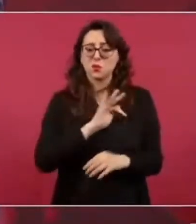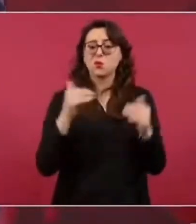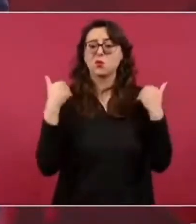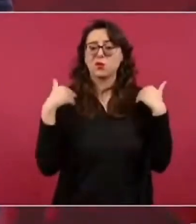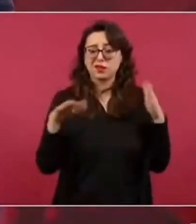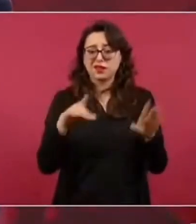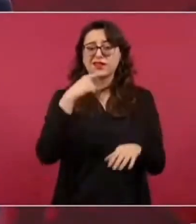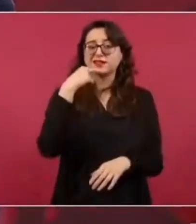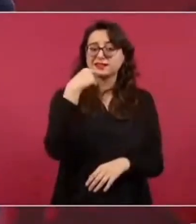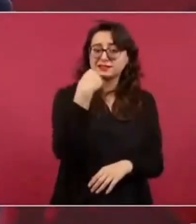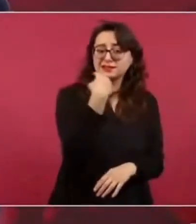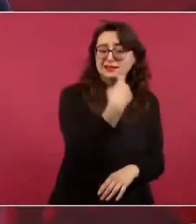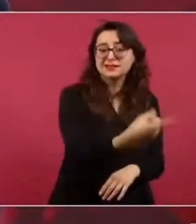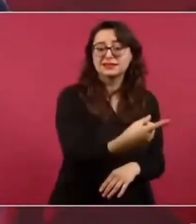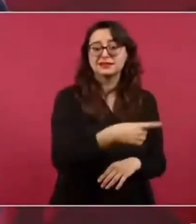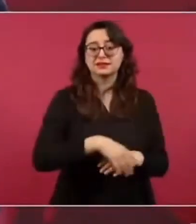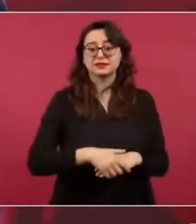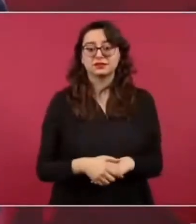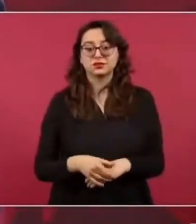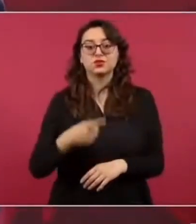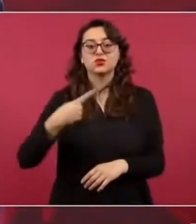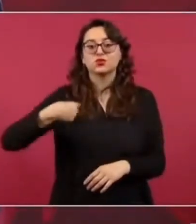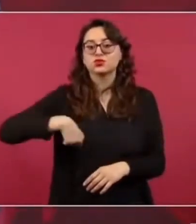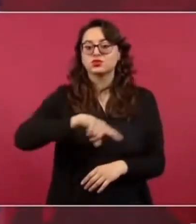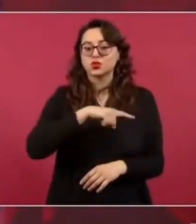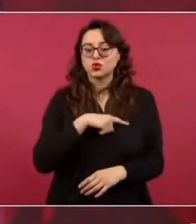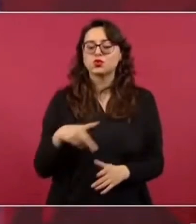de que constantemente estamos